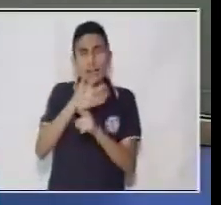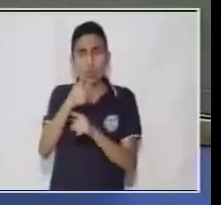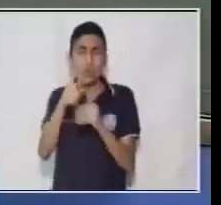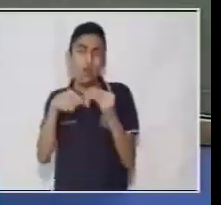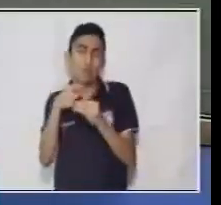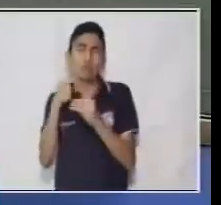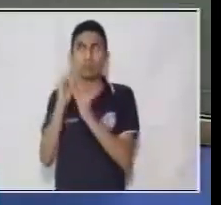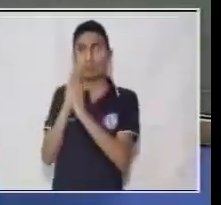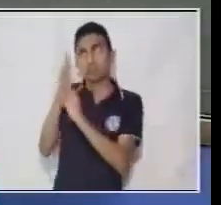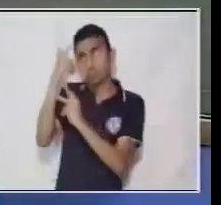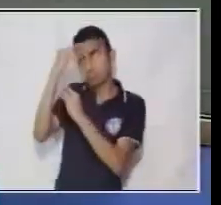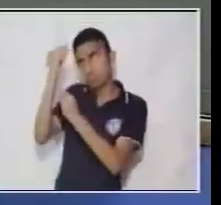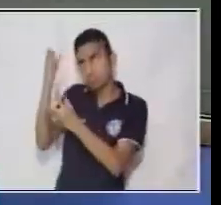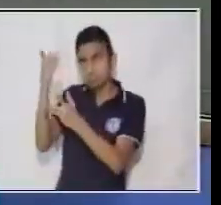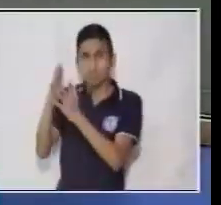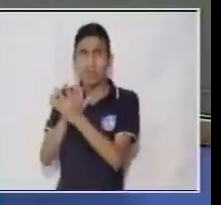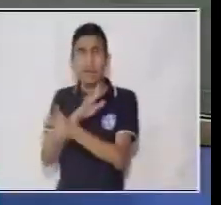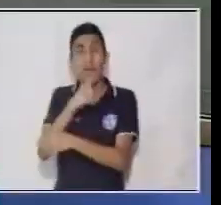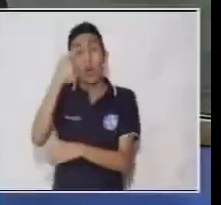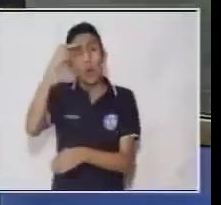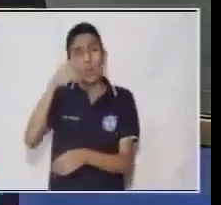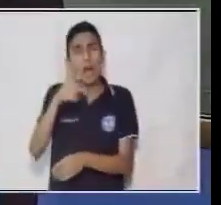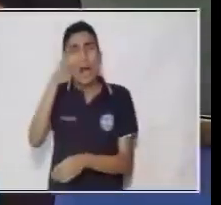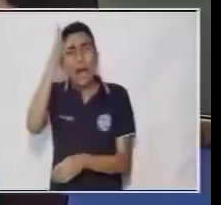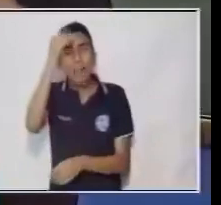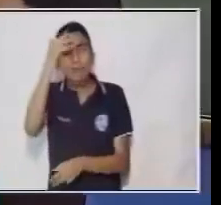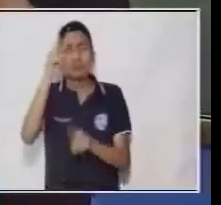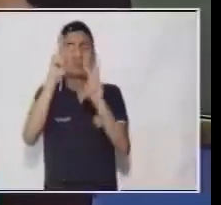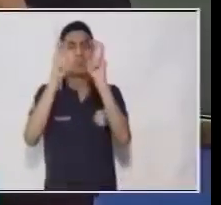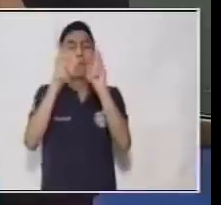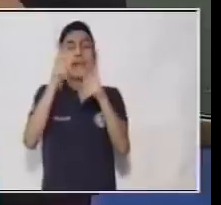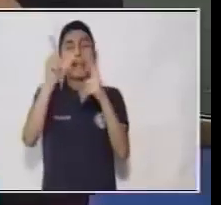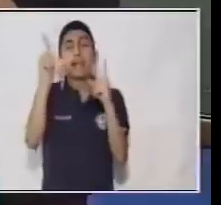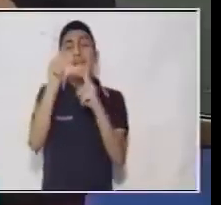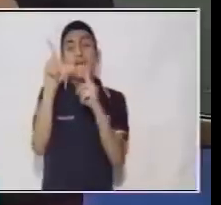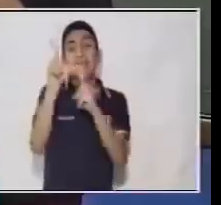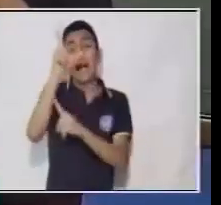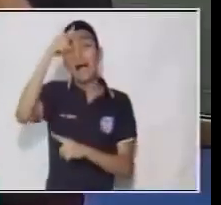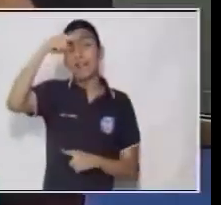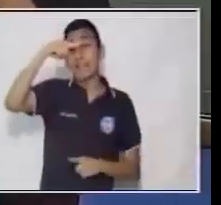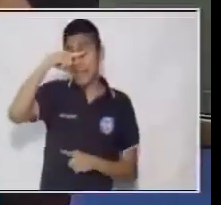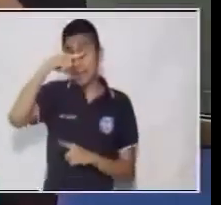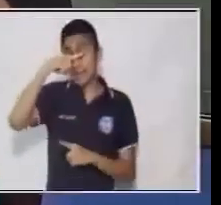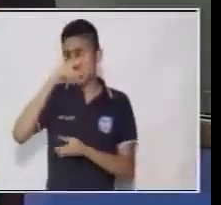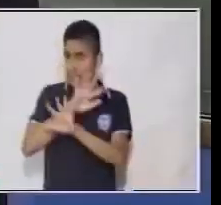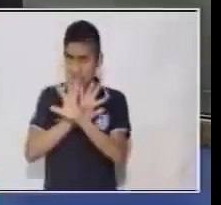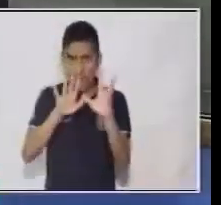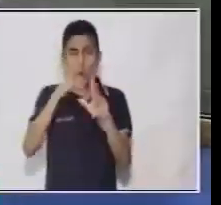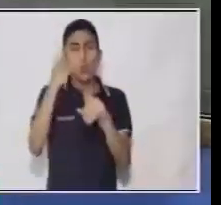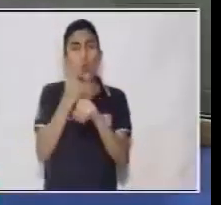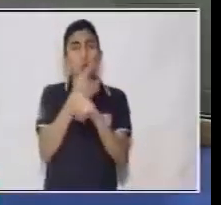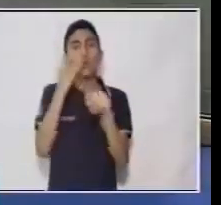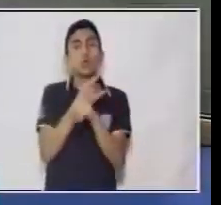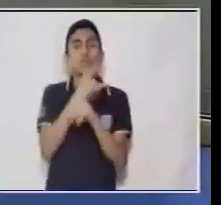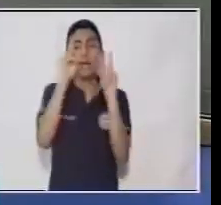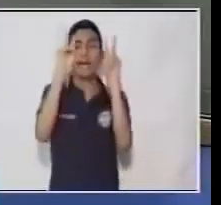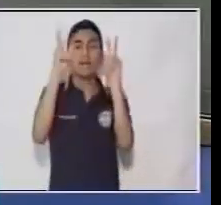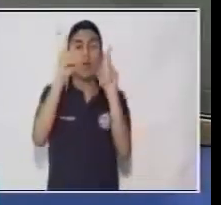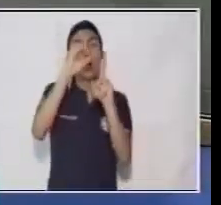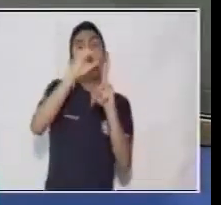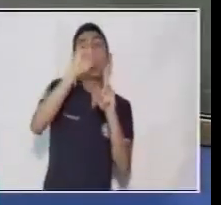T, y también aprendimos la estructuración de oraciones de forma